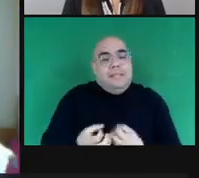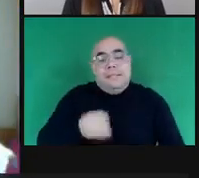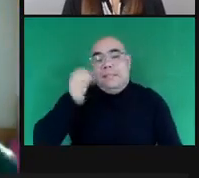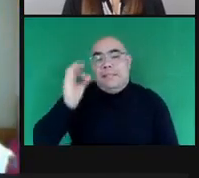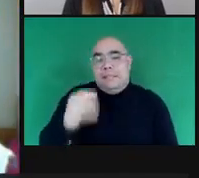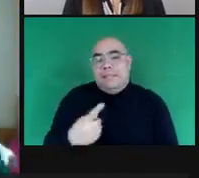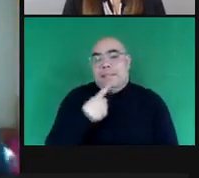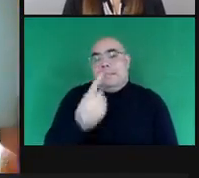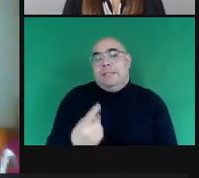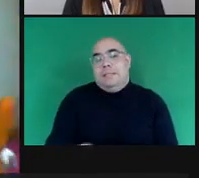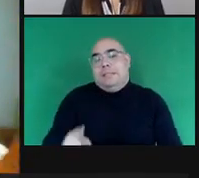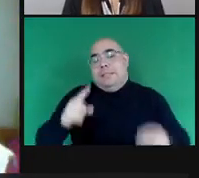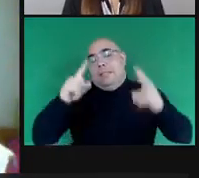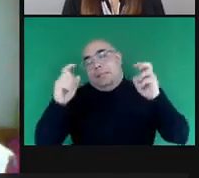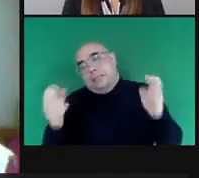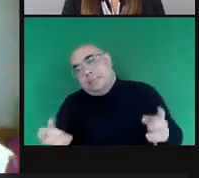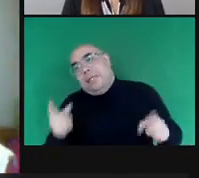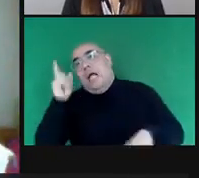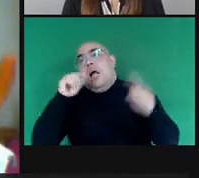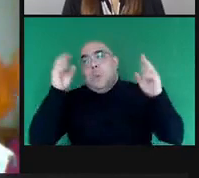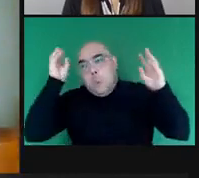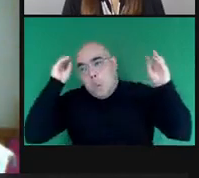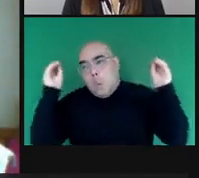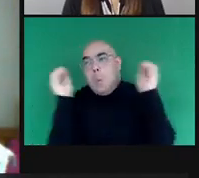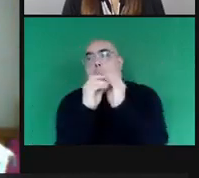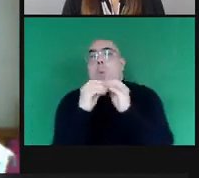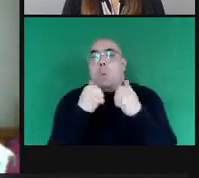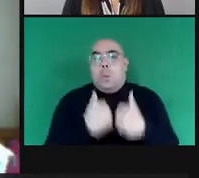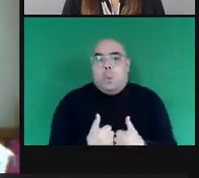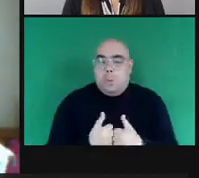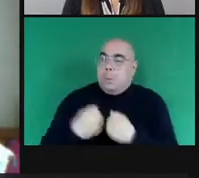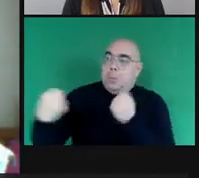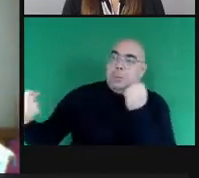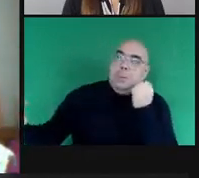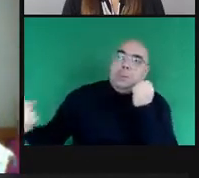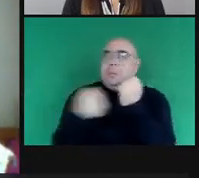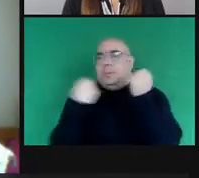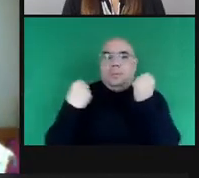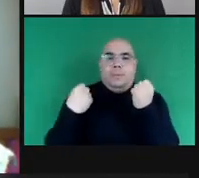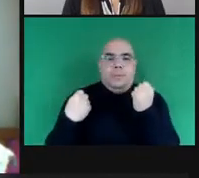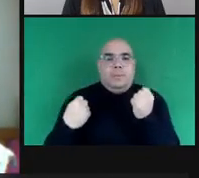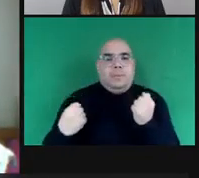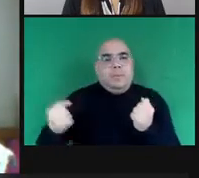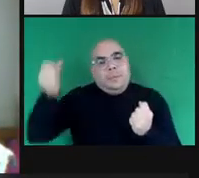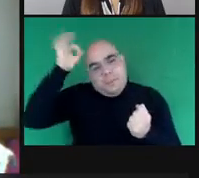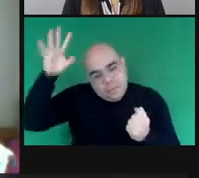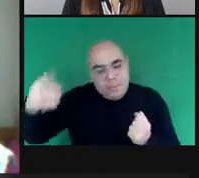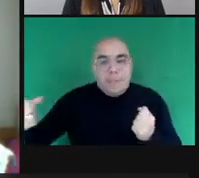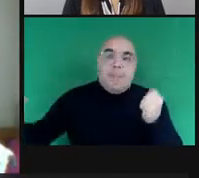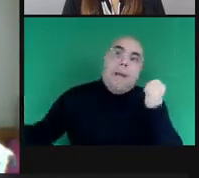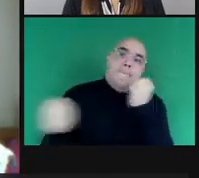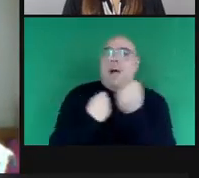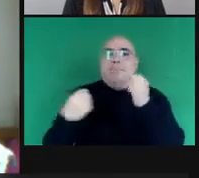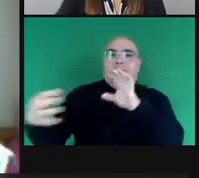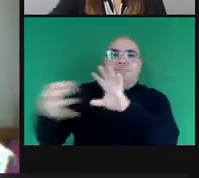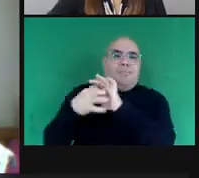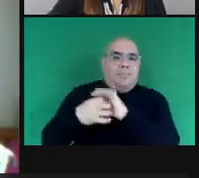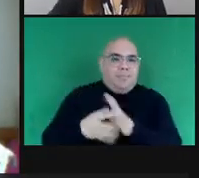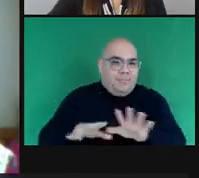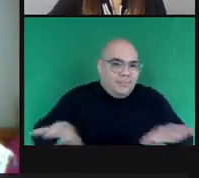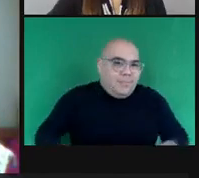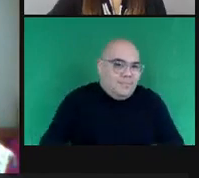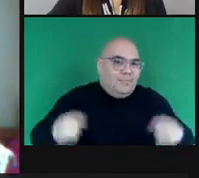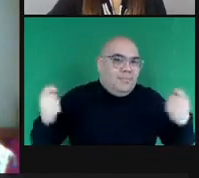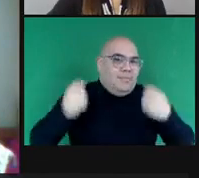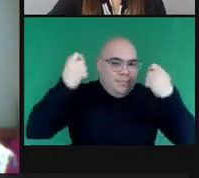gente que va a estar de acuerdo con uno y de golpe nos va a ayudar, de golpe se va a unir a nuestras campañas, de golpe nos